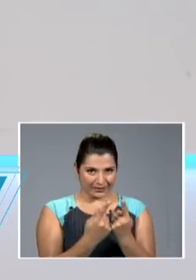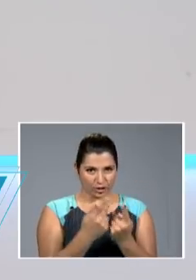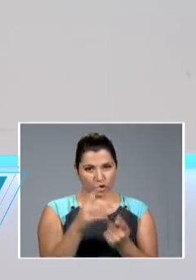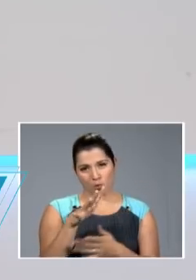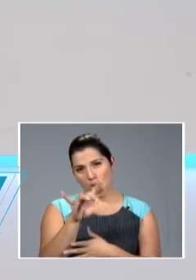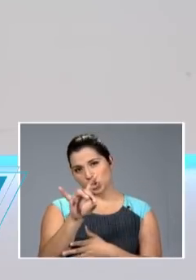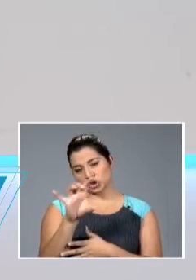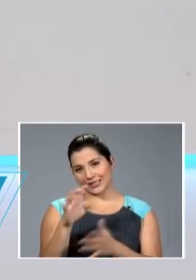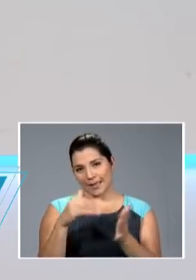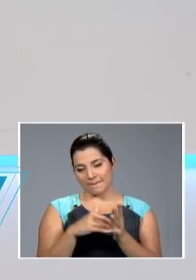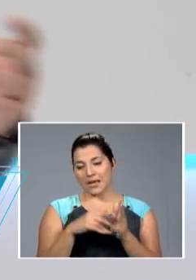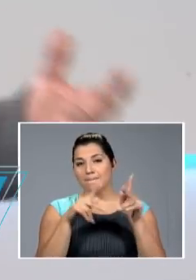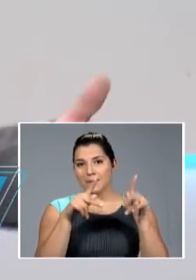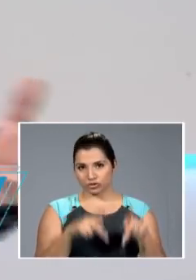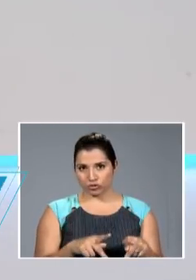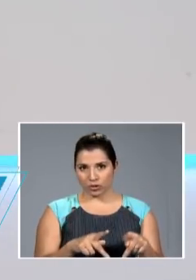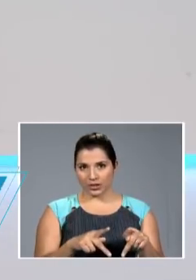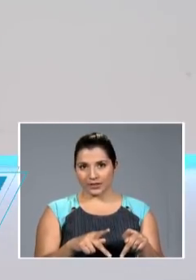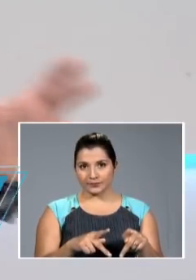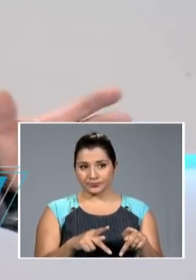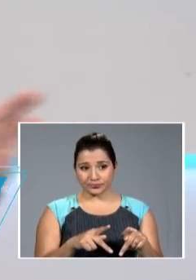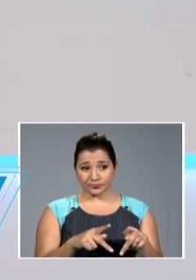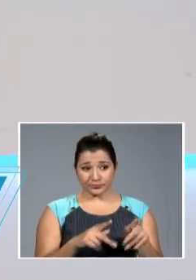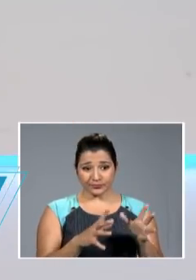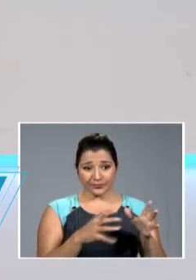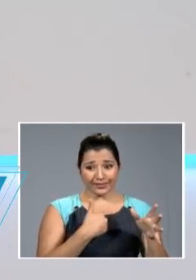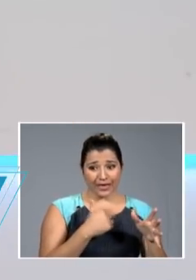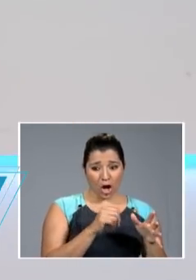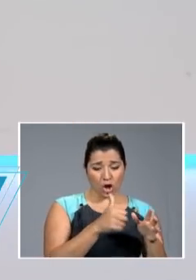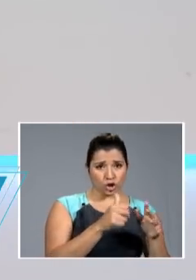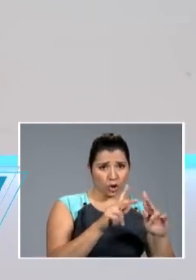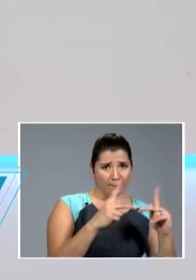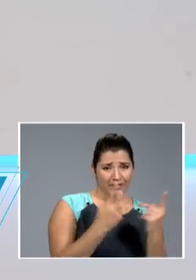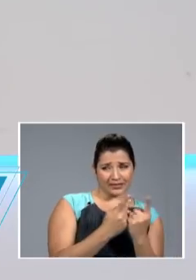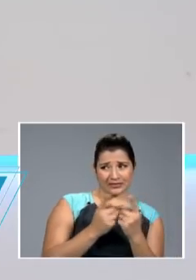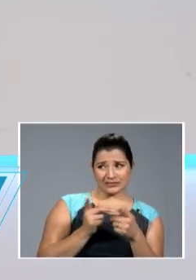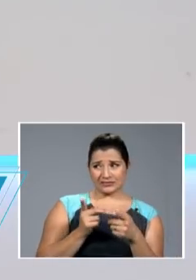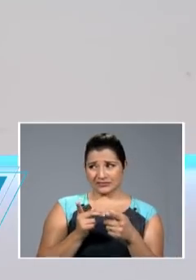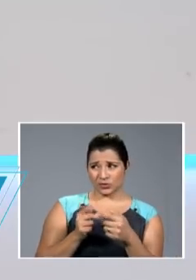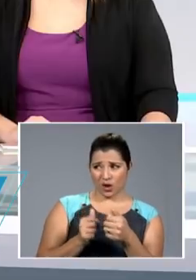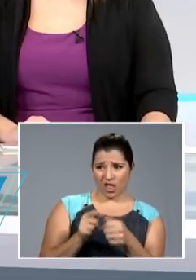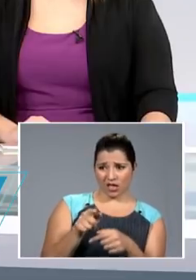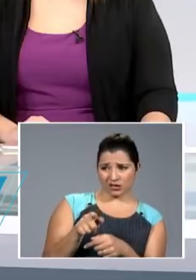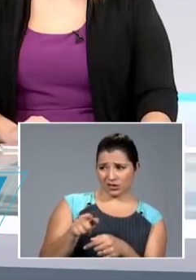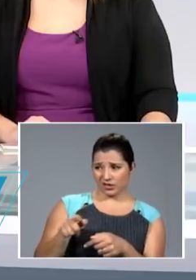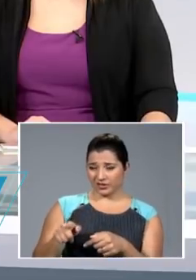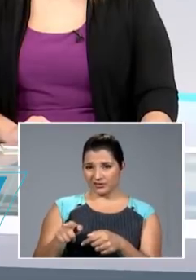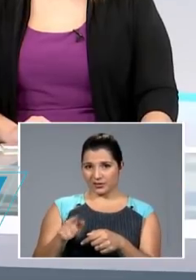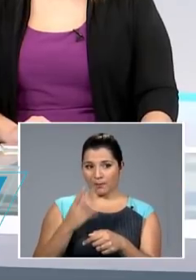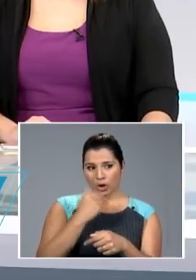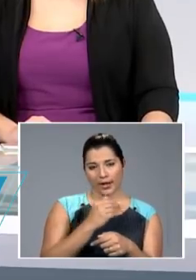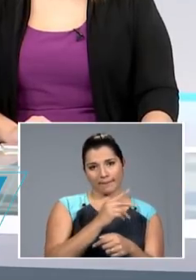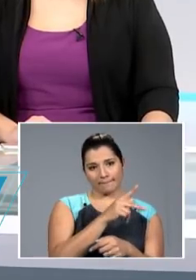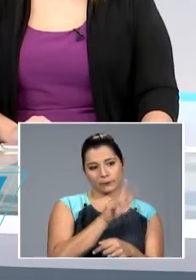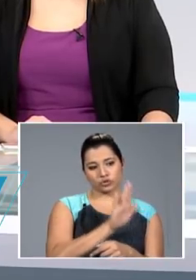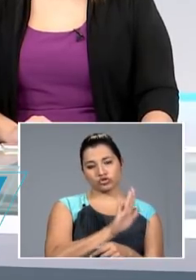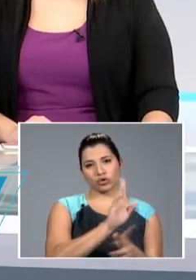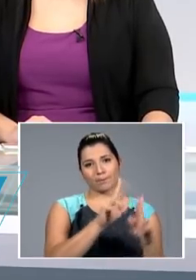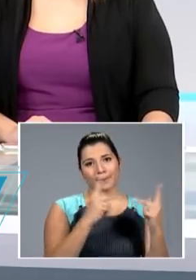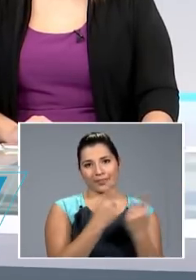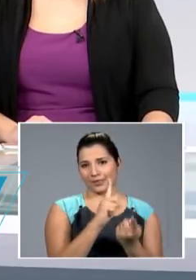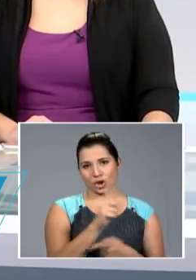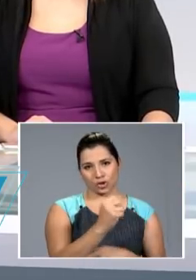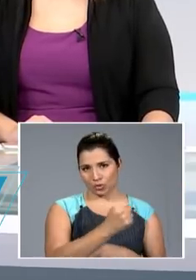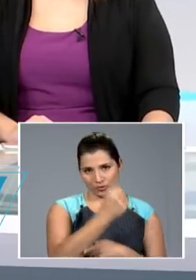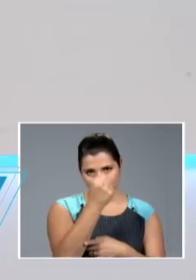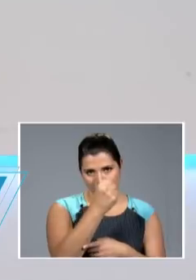800,000 personas han tenido que irse acomodando en uno y otro partido según lo que se ha propuesto, según las características de los